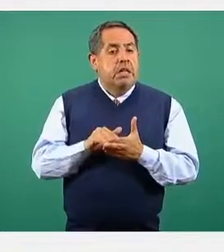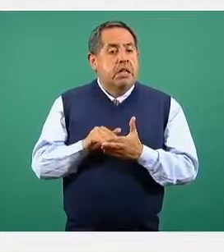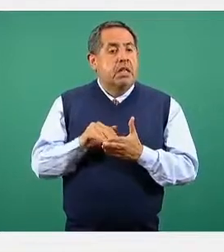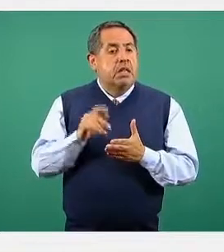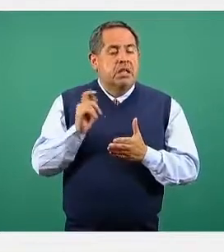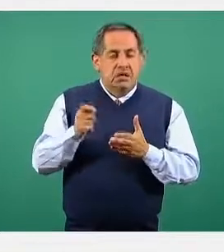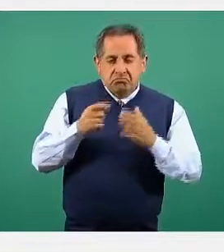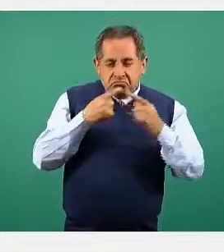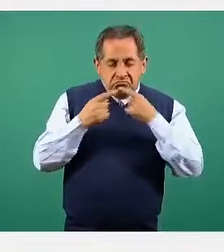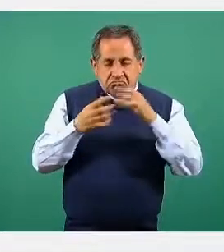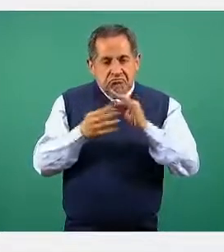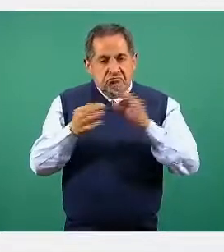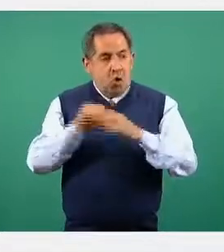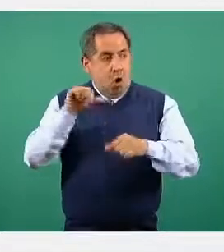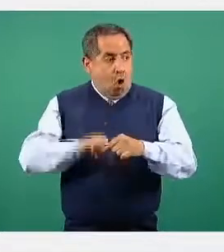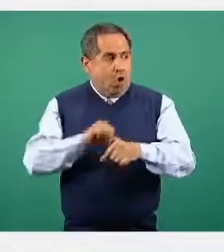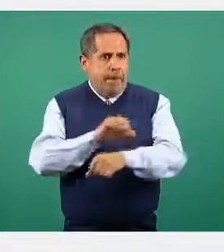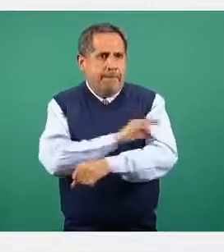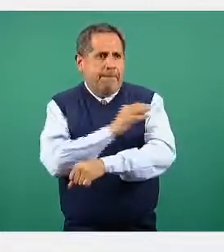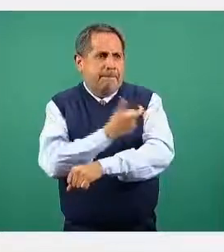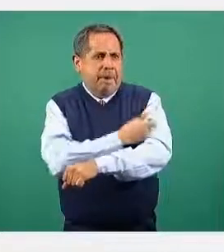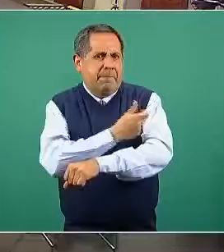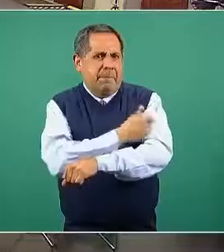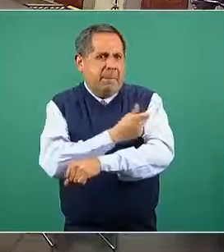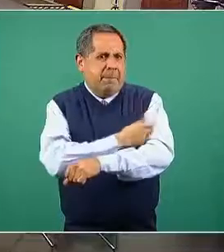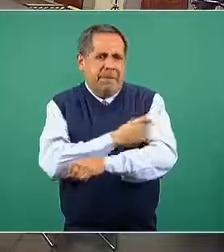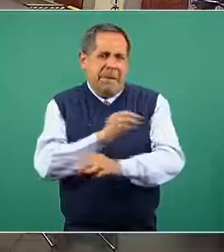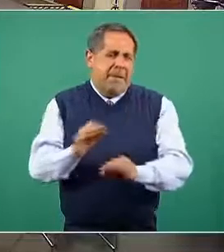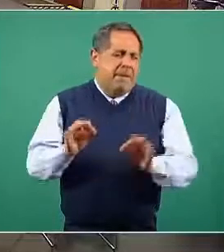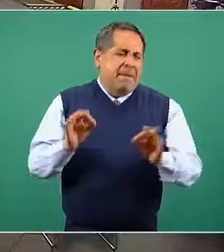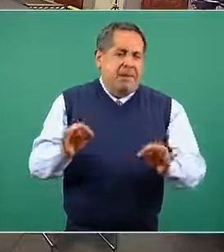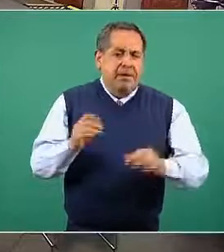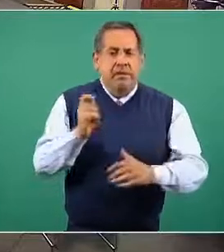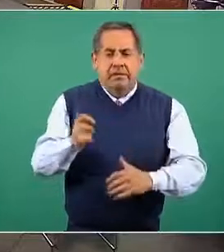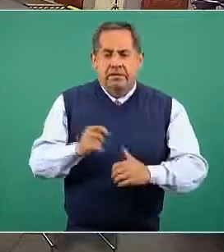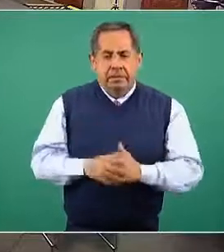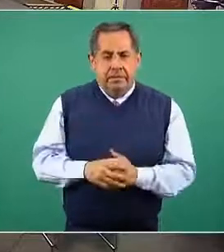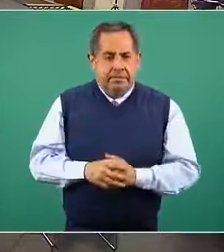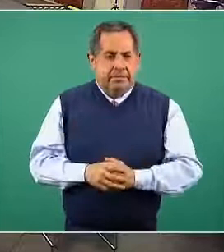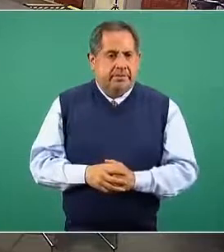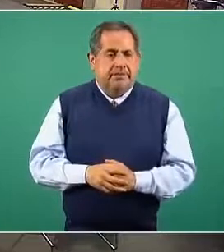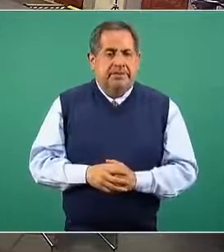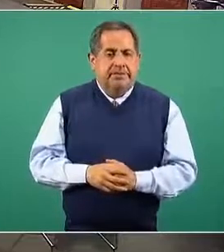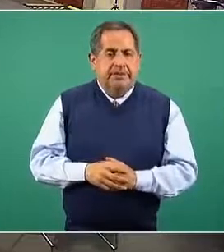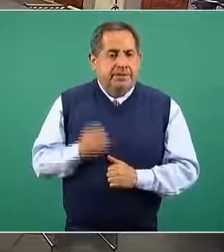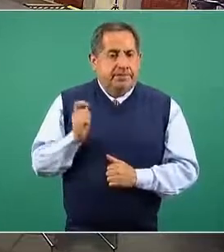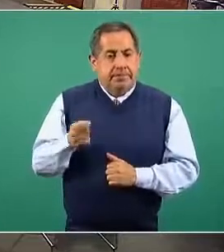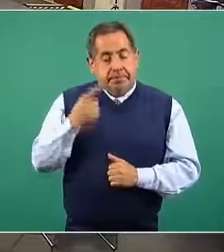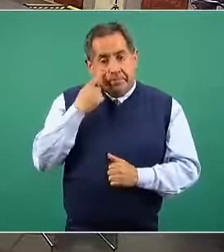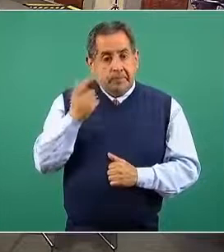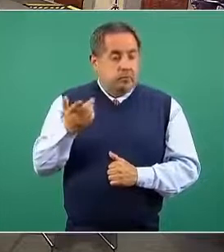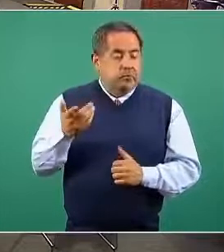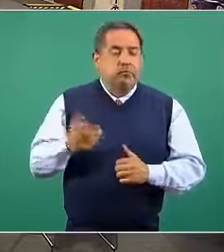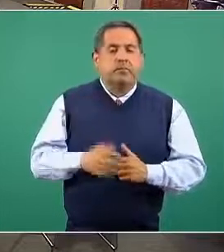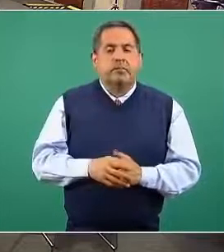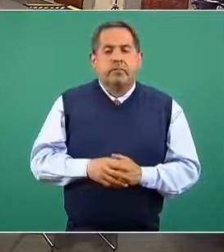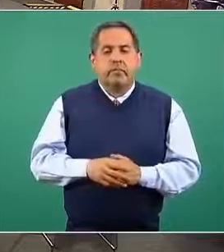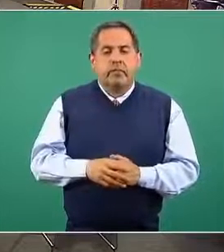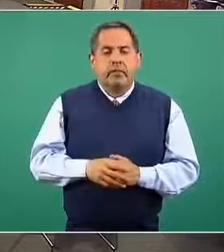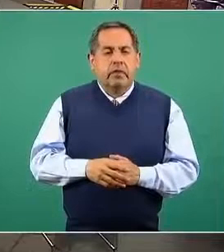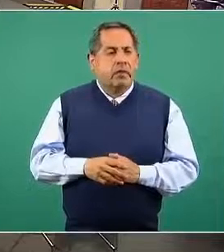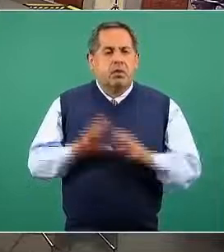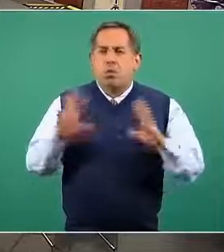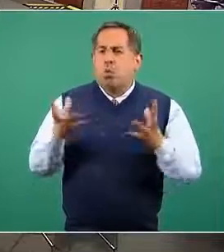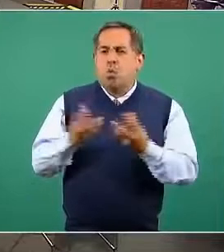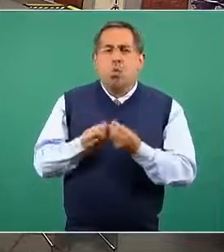hoy mismo. La siguiente. Esto lo que nos permite, la siguiente, es ver la